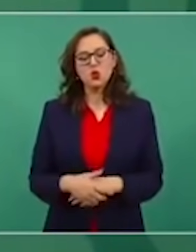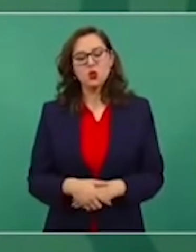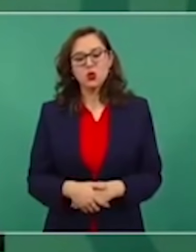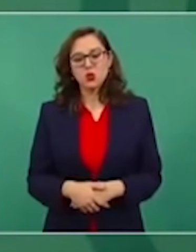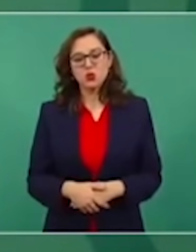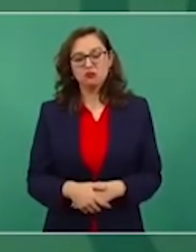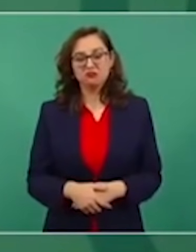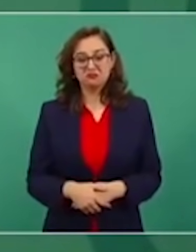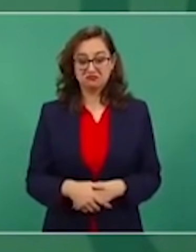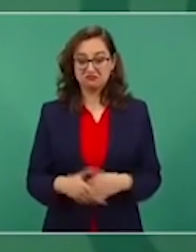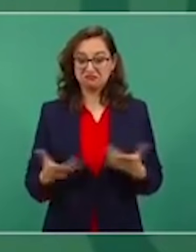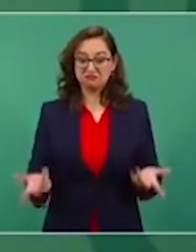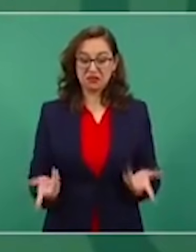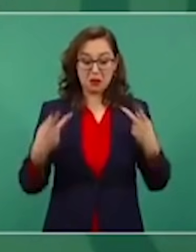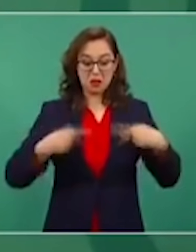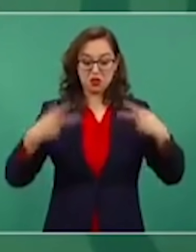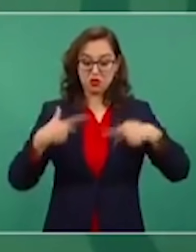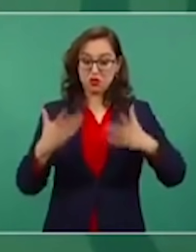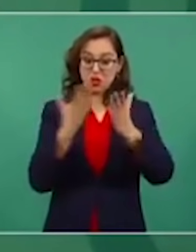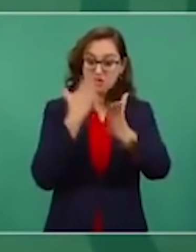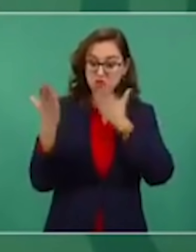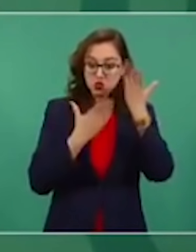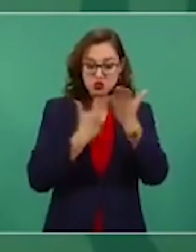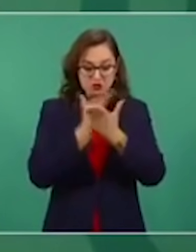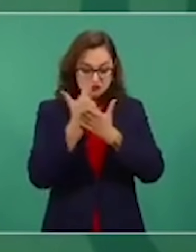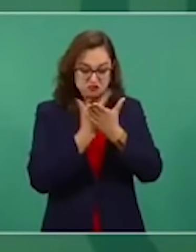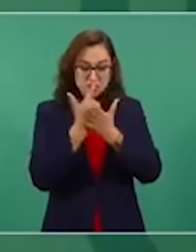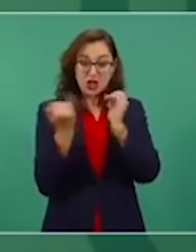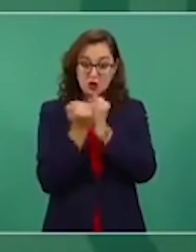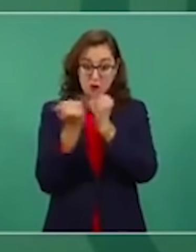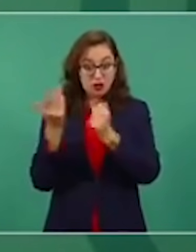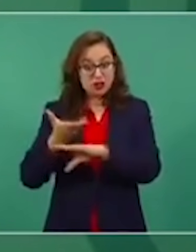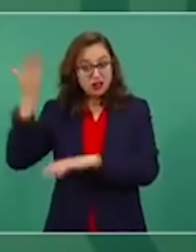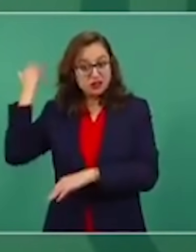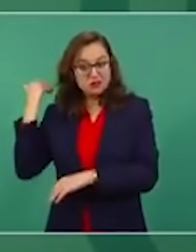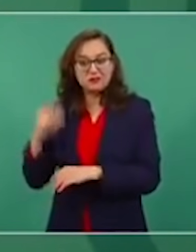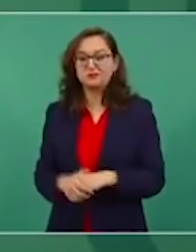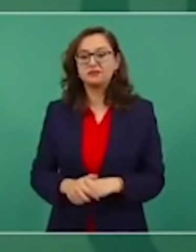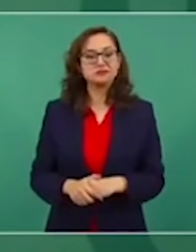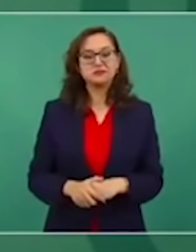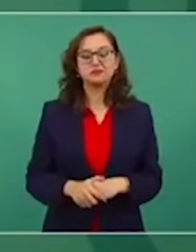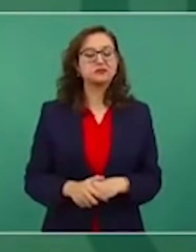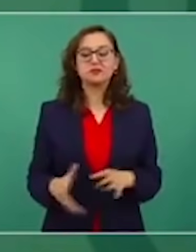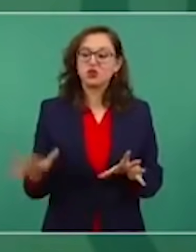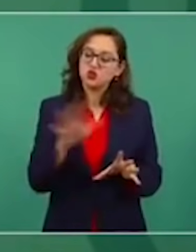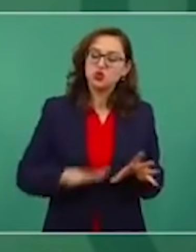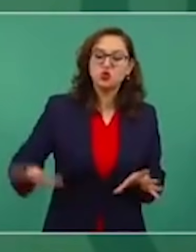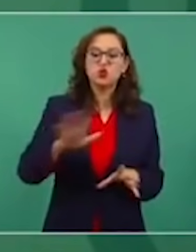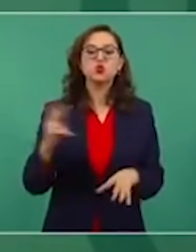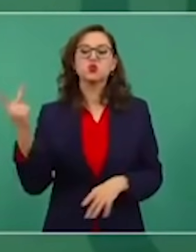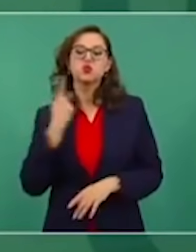Ya no hay los economistas de antes, los sociólogos, los politólogos,